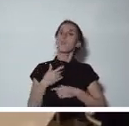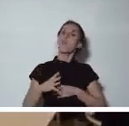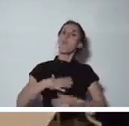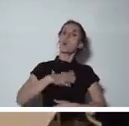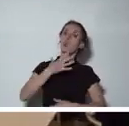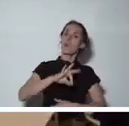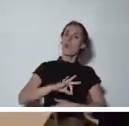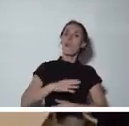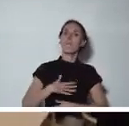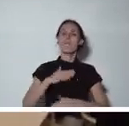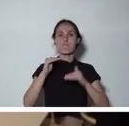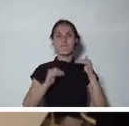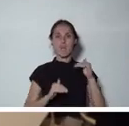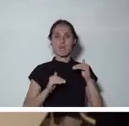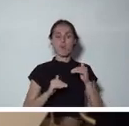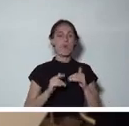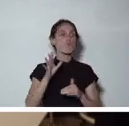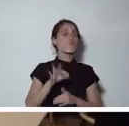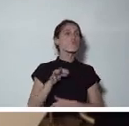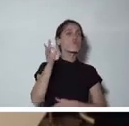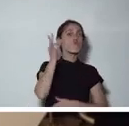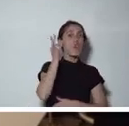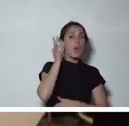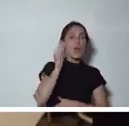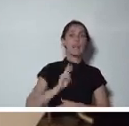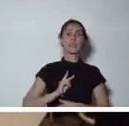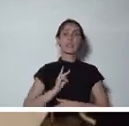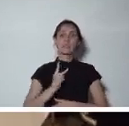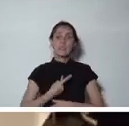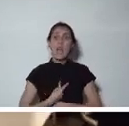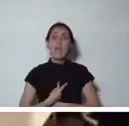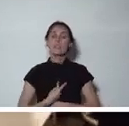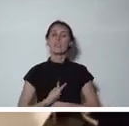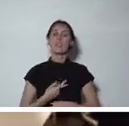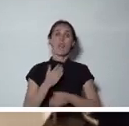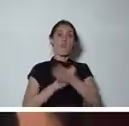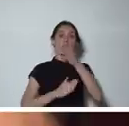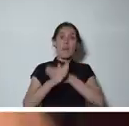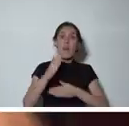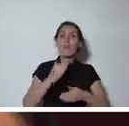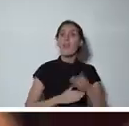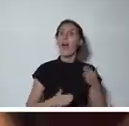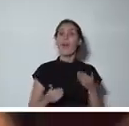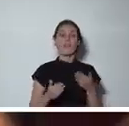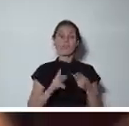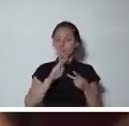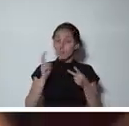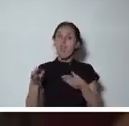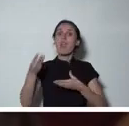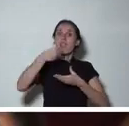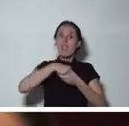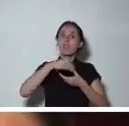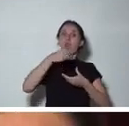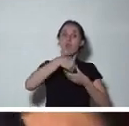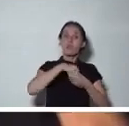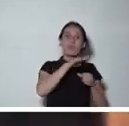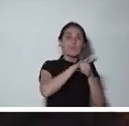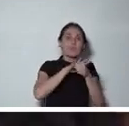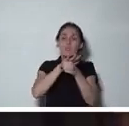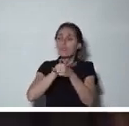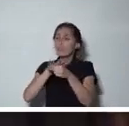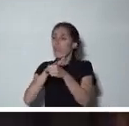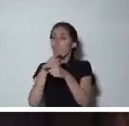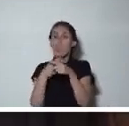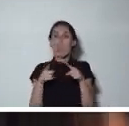trans mujeres con discapacidad que ampliar esos Horizontes son nuestra tarea es cierto que